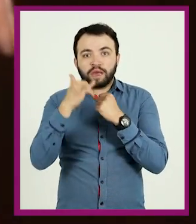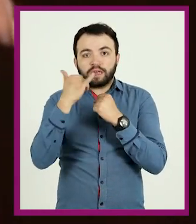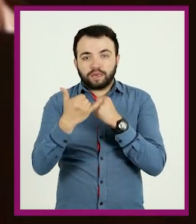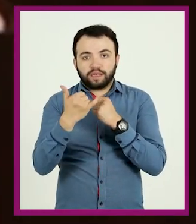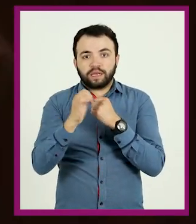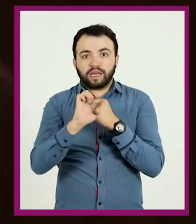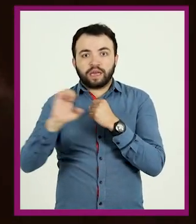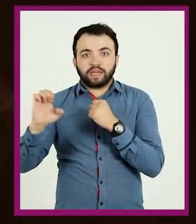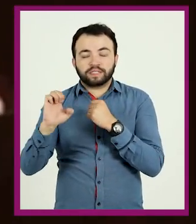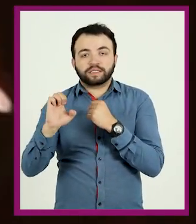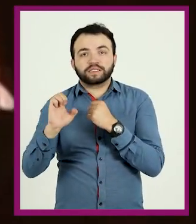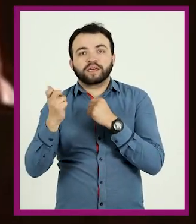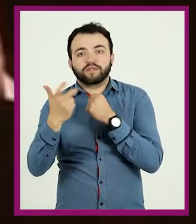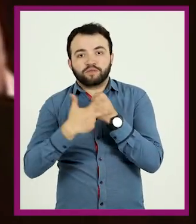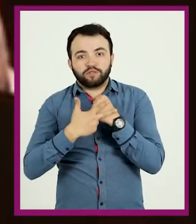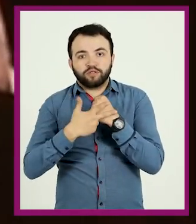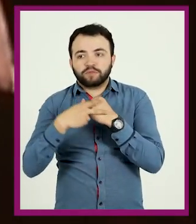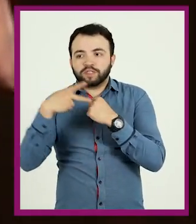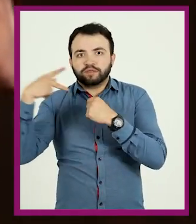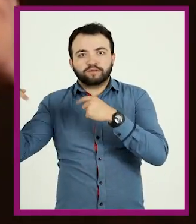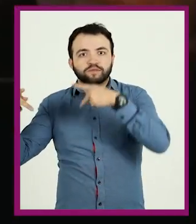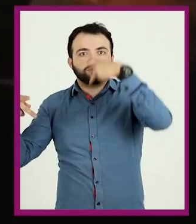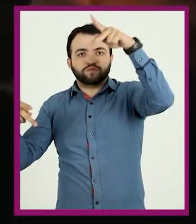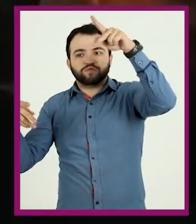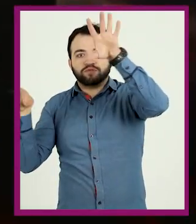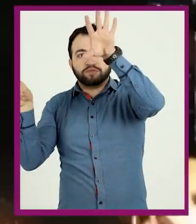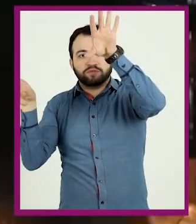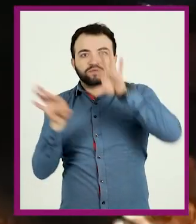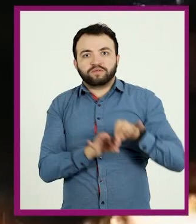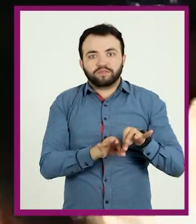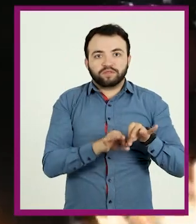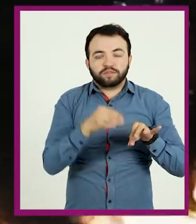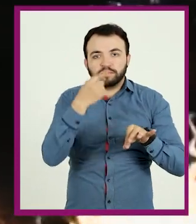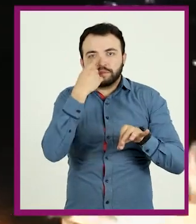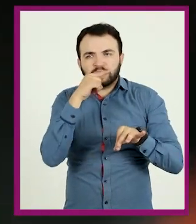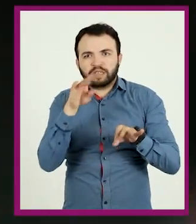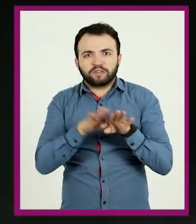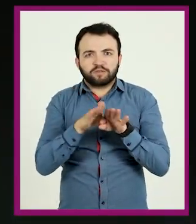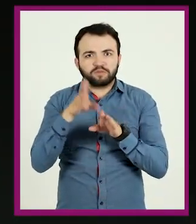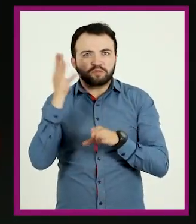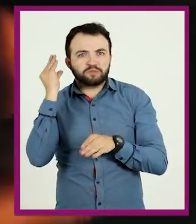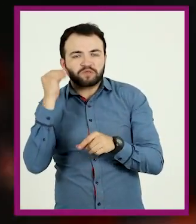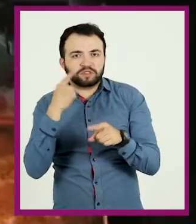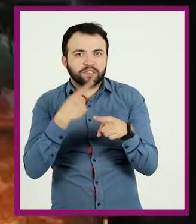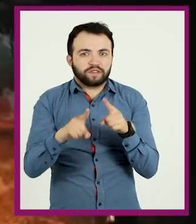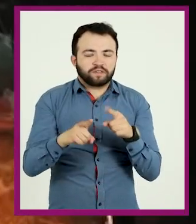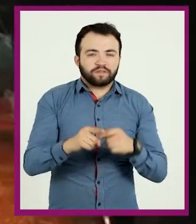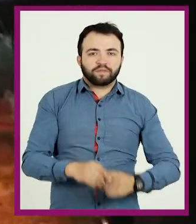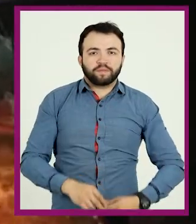incluía elementos sonoros del sur y del este de Europa, principalmente.